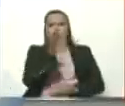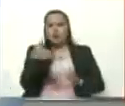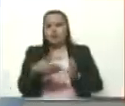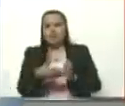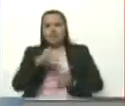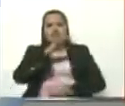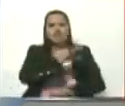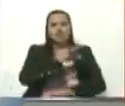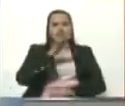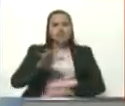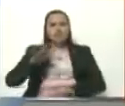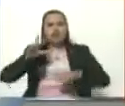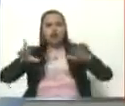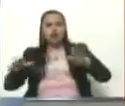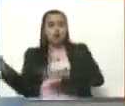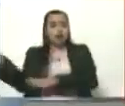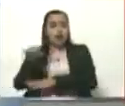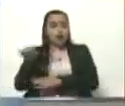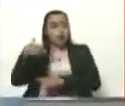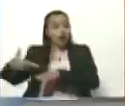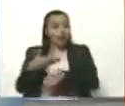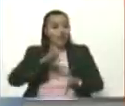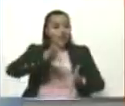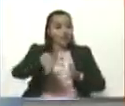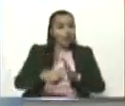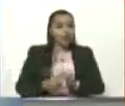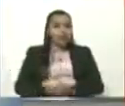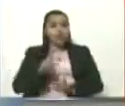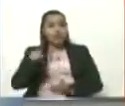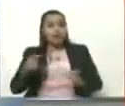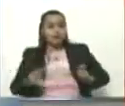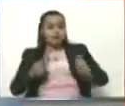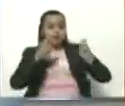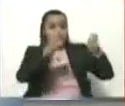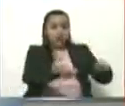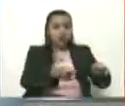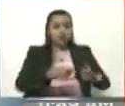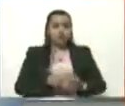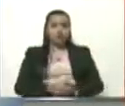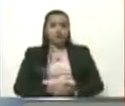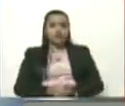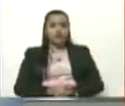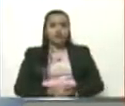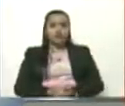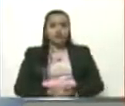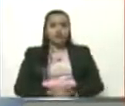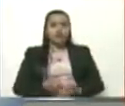338 vehículos y se han entregado 600